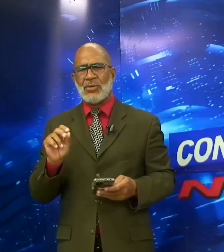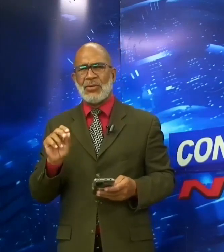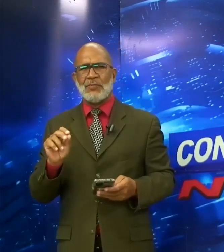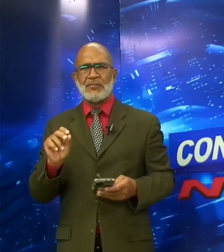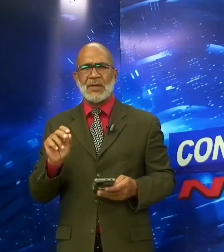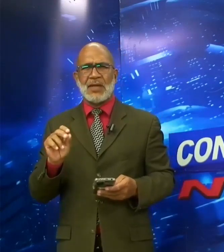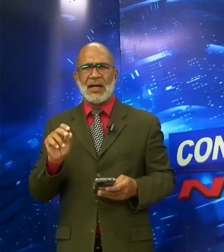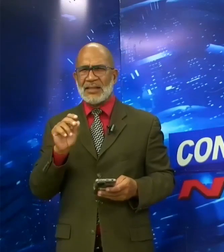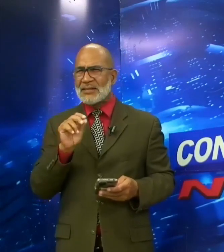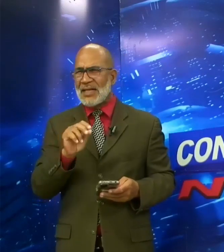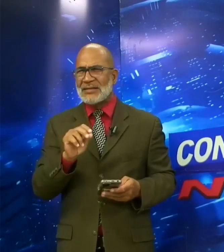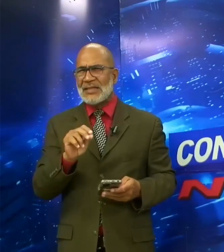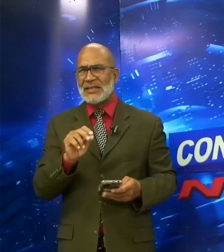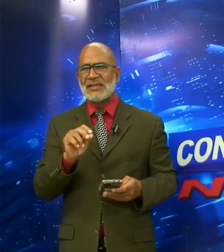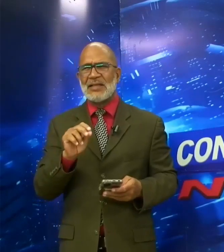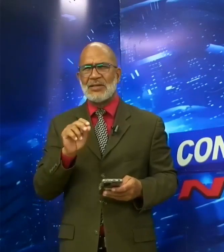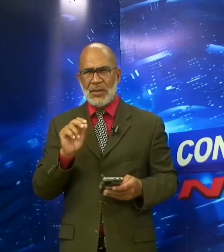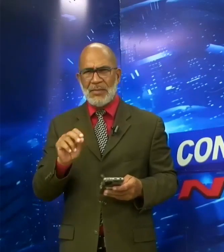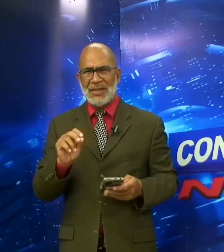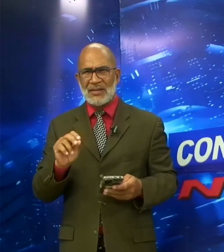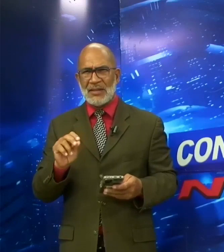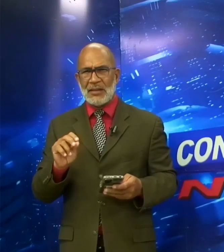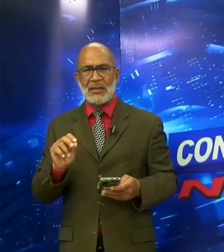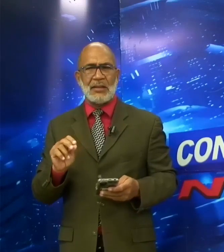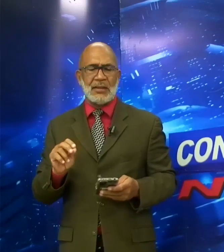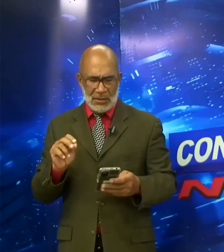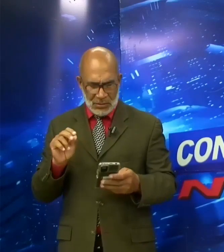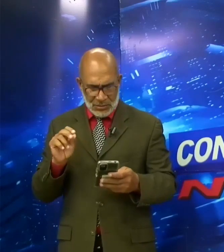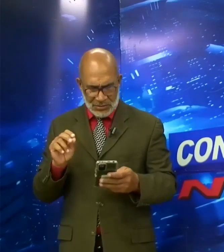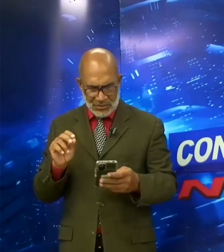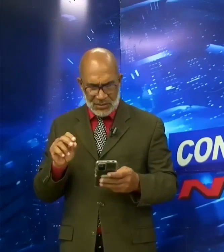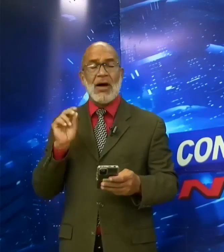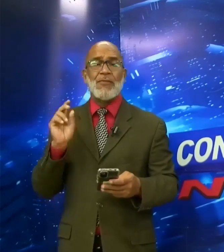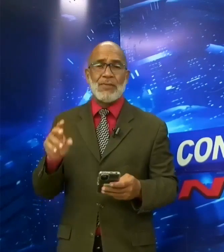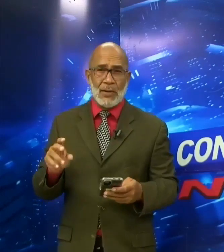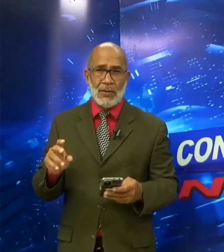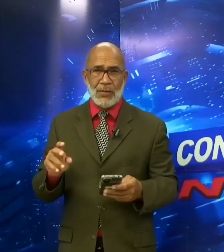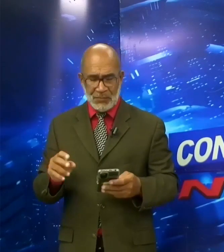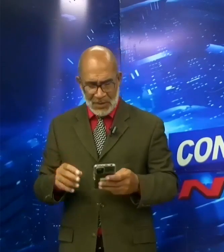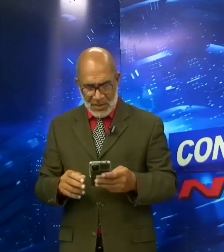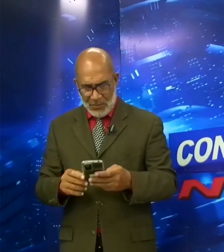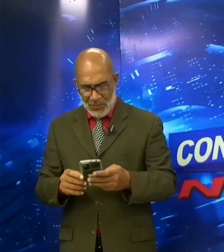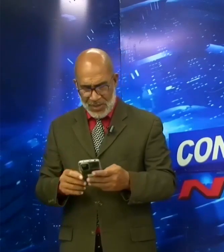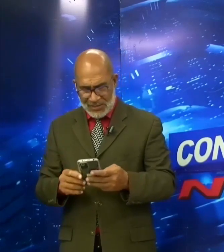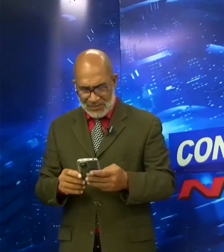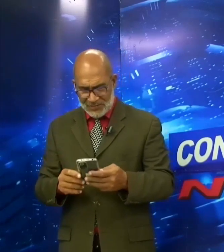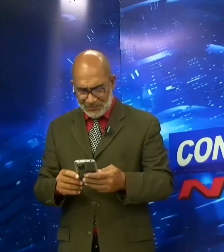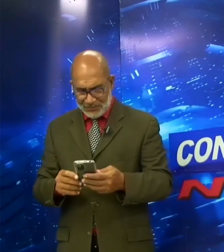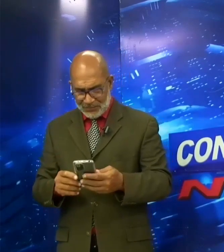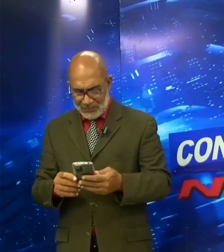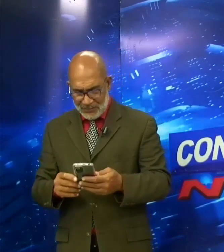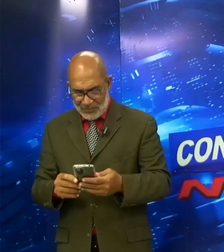tocó a Sánchez nuevamente y los náufragos, pues,